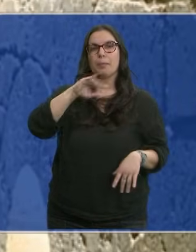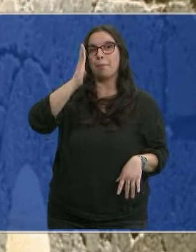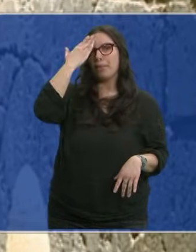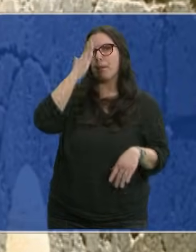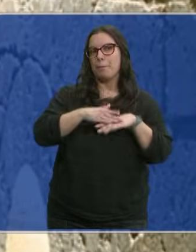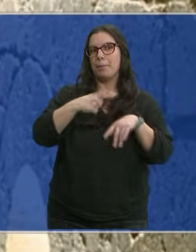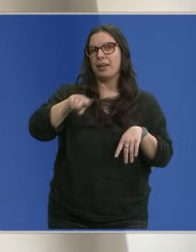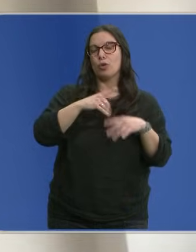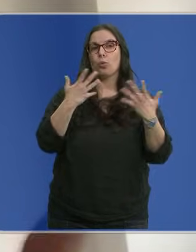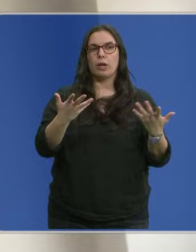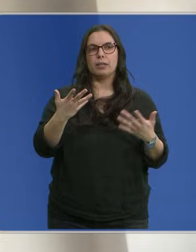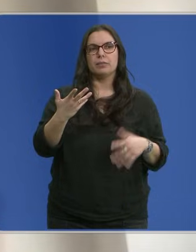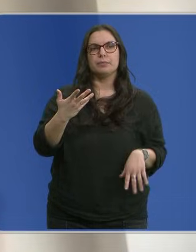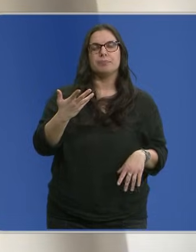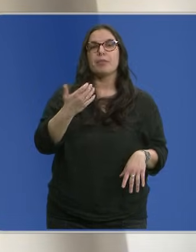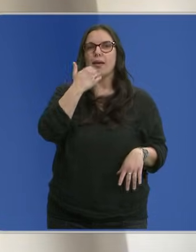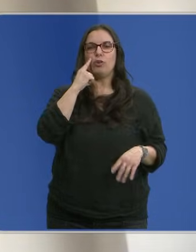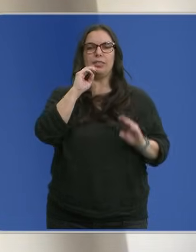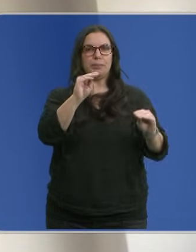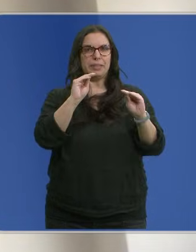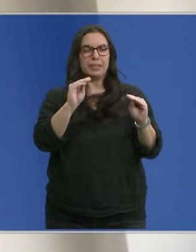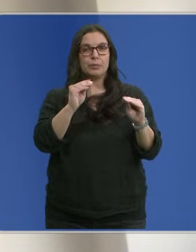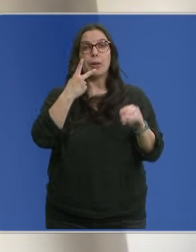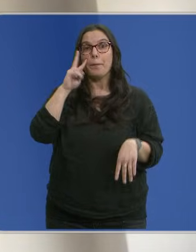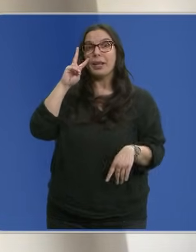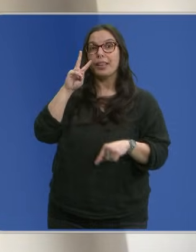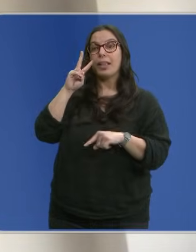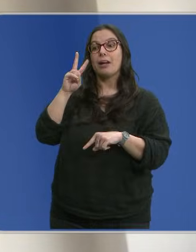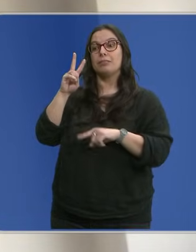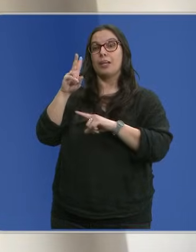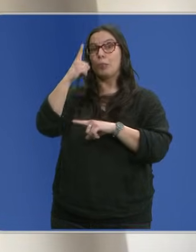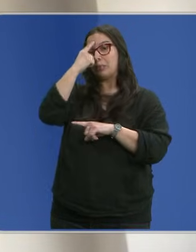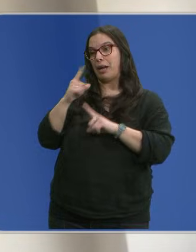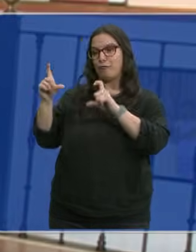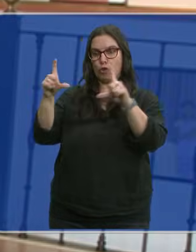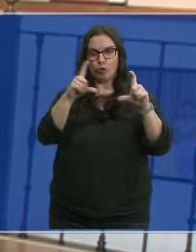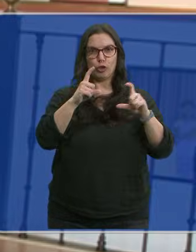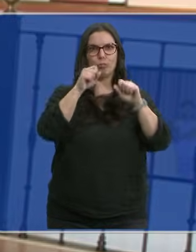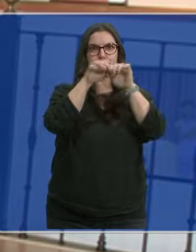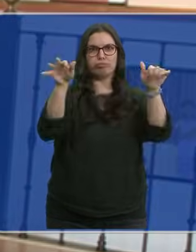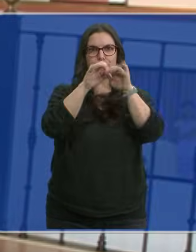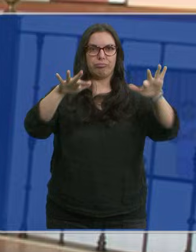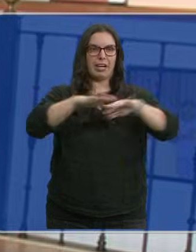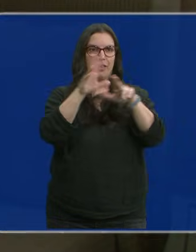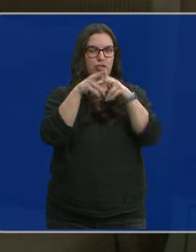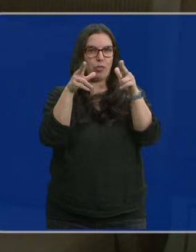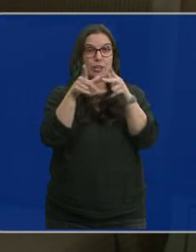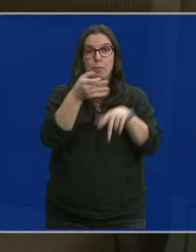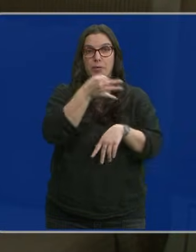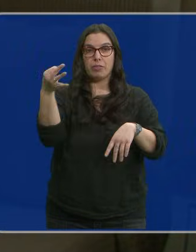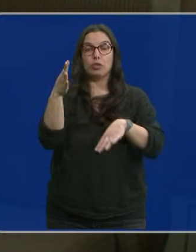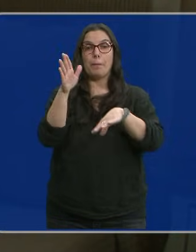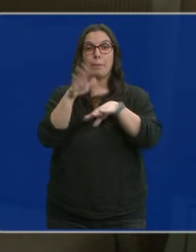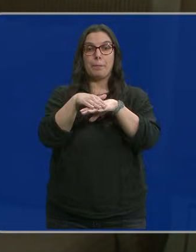principal para ellos. Entornos naturales llamativos, sobre todo experiencias que puedan compartir en las redes sociales. Vamos, un combo para que